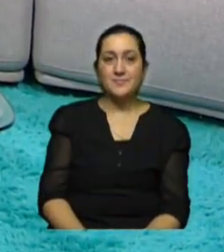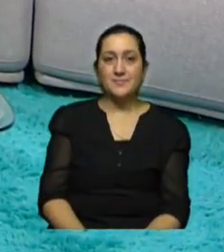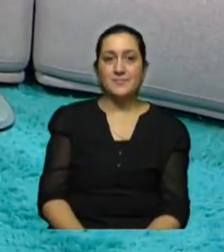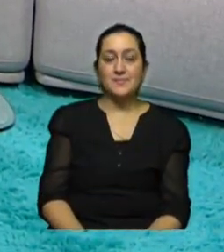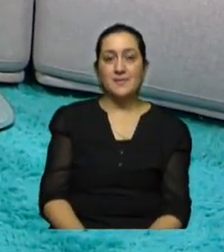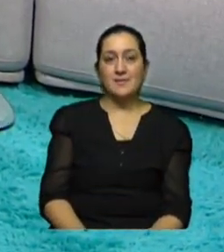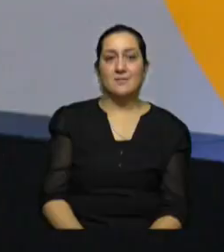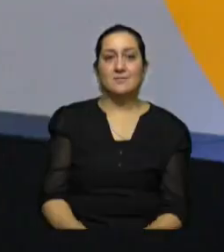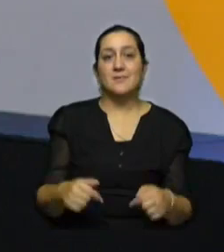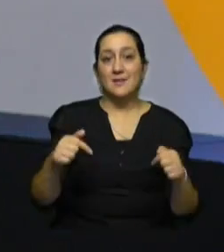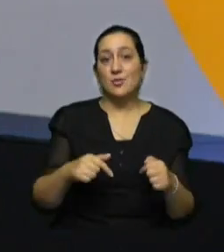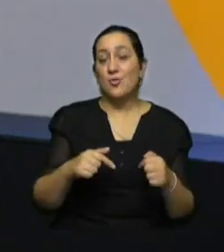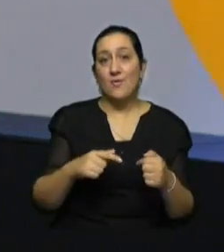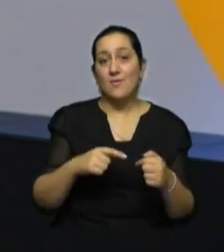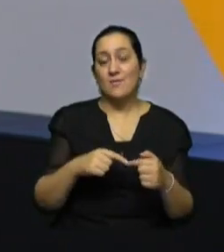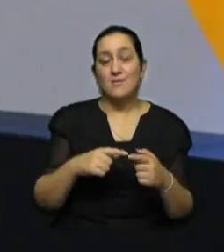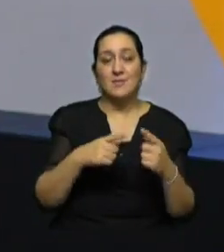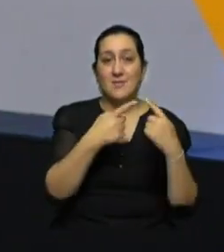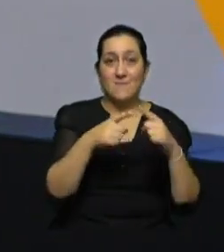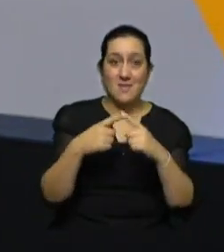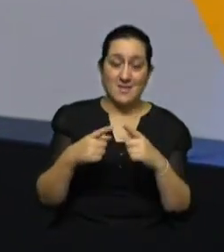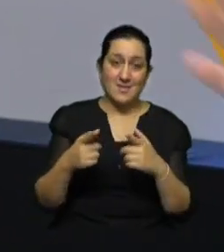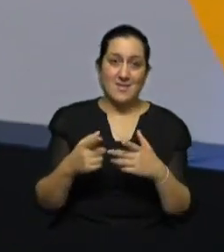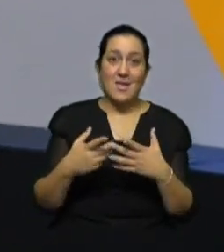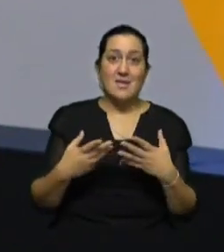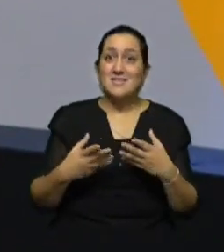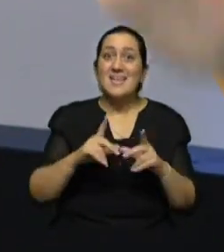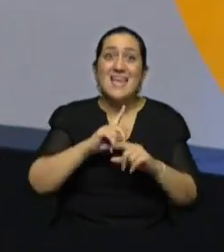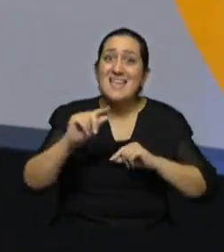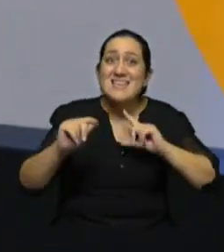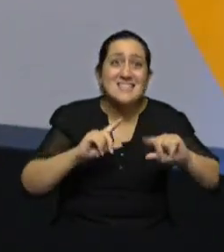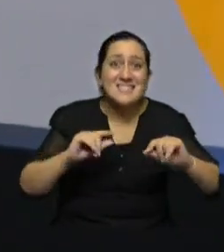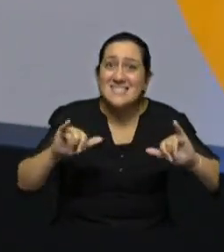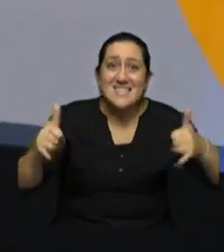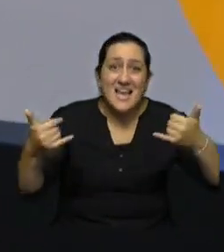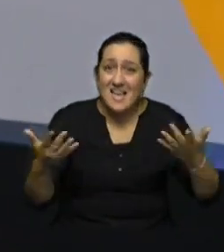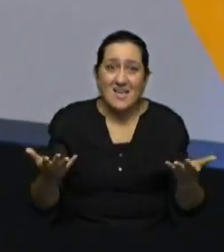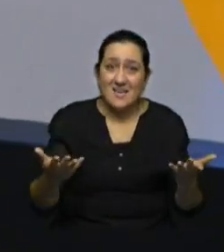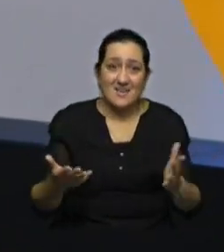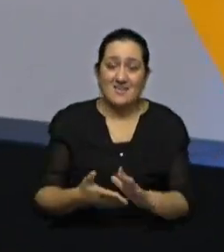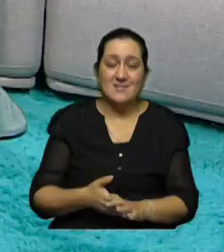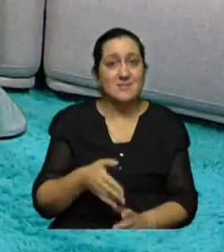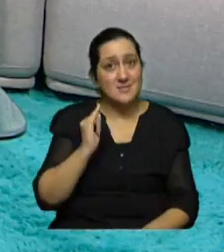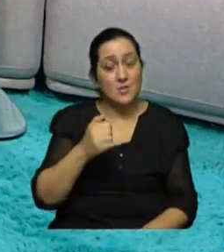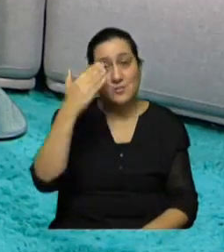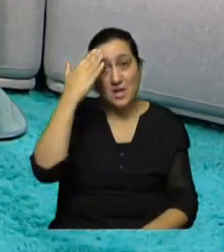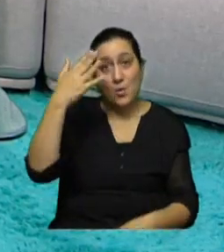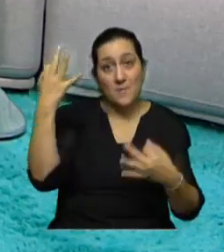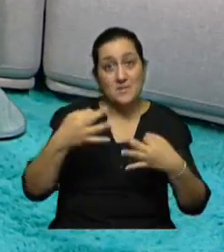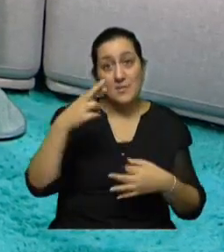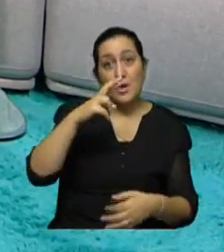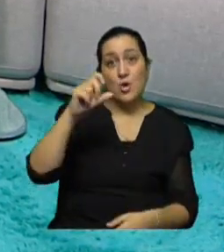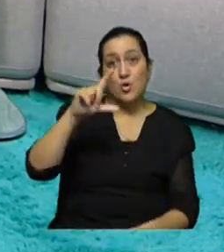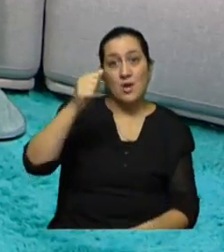es una montaña rusa. Hay que irse, hay que irse, señoras y si señores. Si usted lo dice, Dios. Claro que sí. Un saludo especial para Rolando,